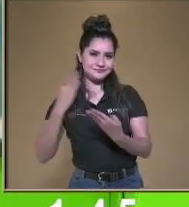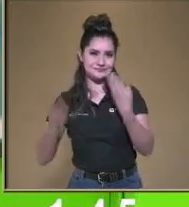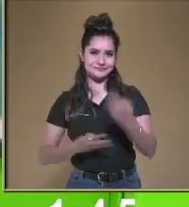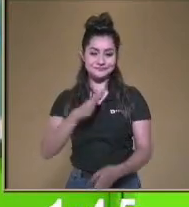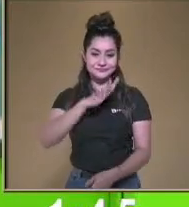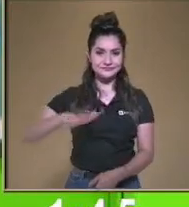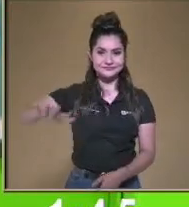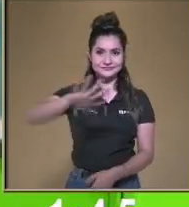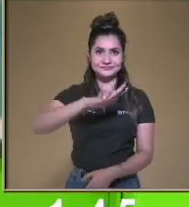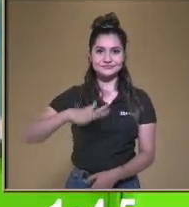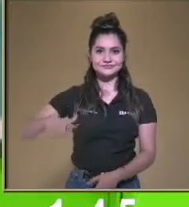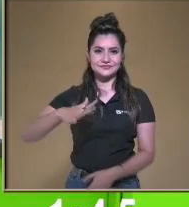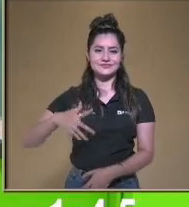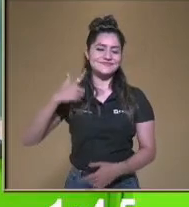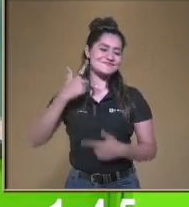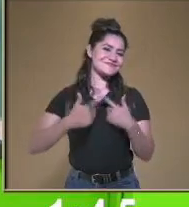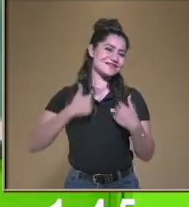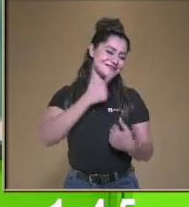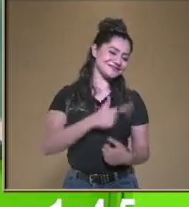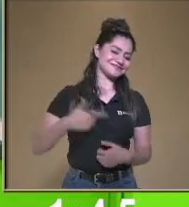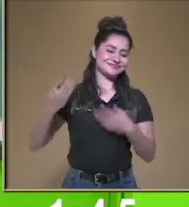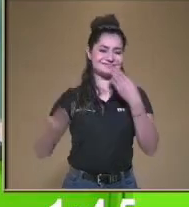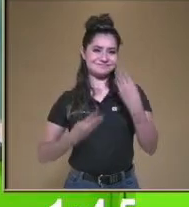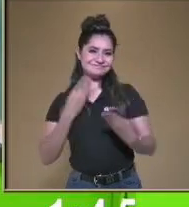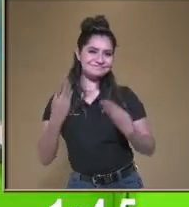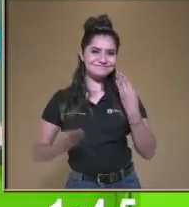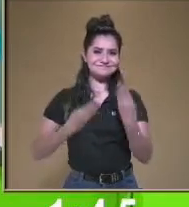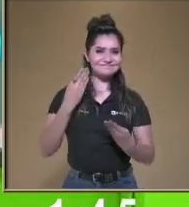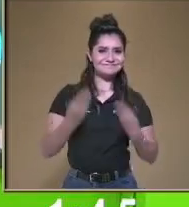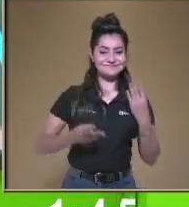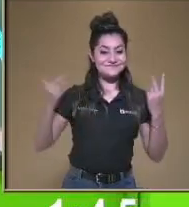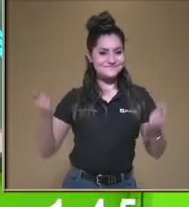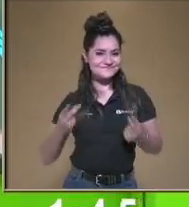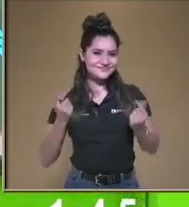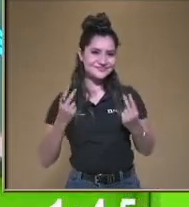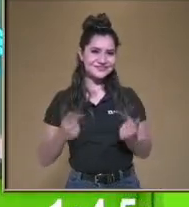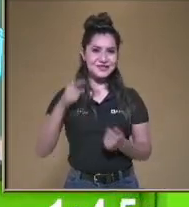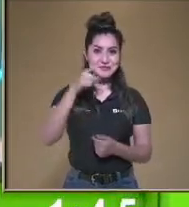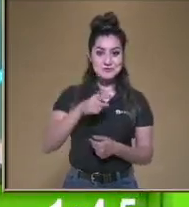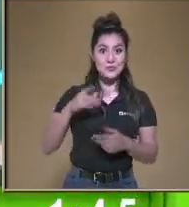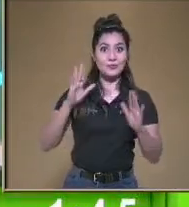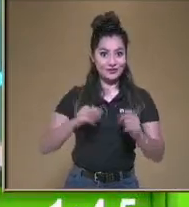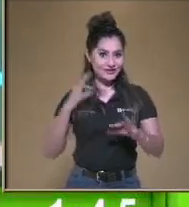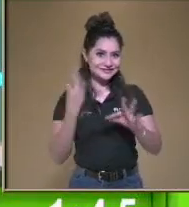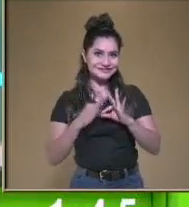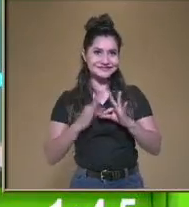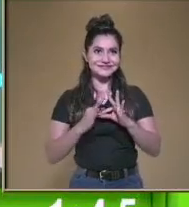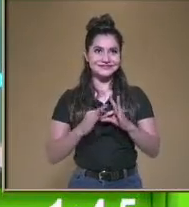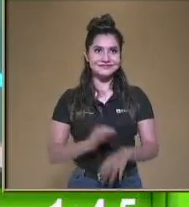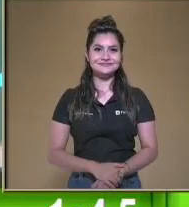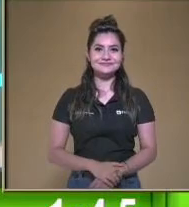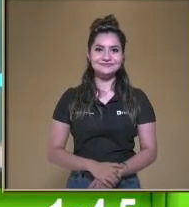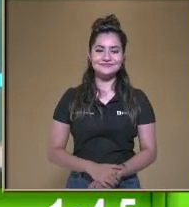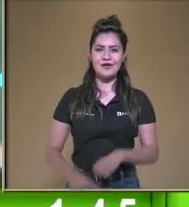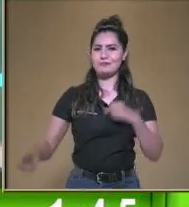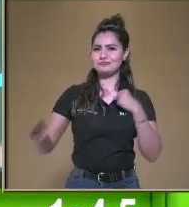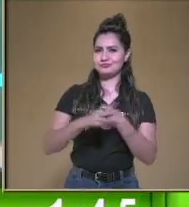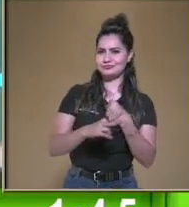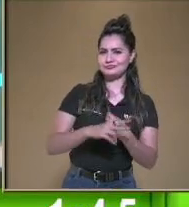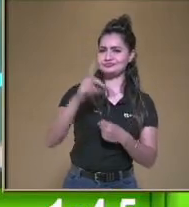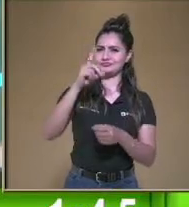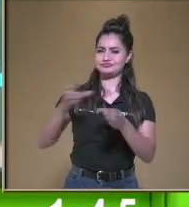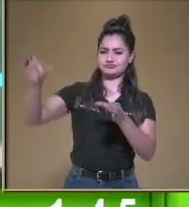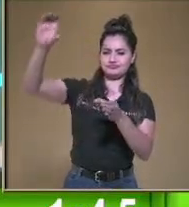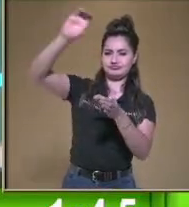las personas que les gusta bailar, que les gusta estar activos, váyanse preparando, agarren un vasito con agua, ténganlo